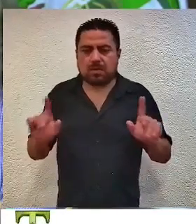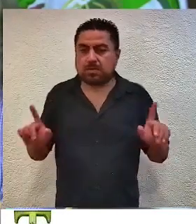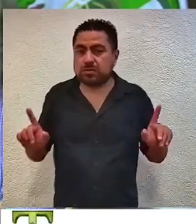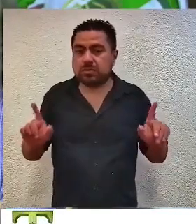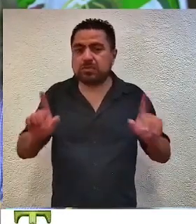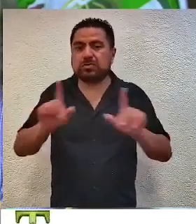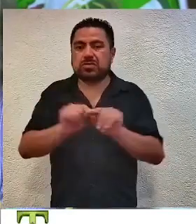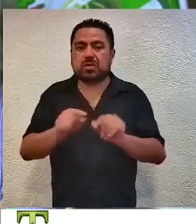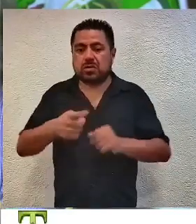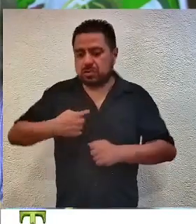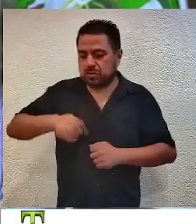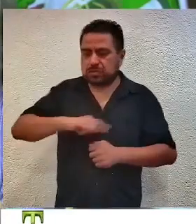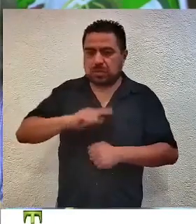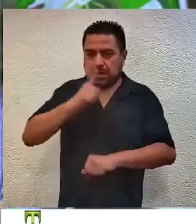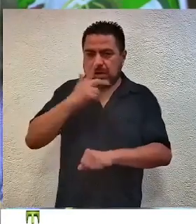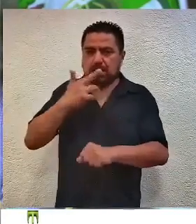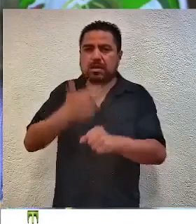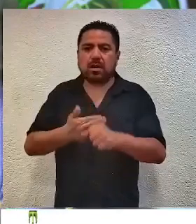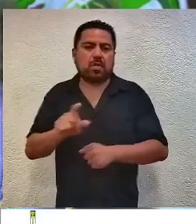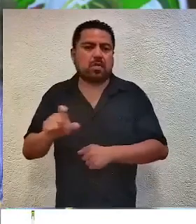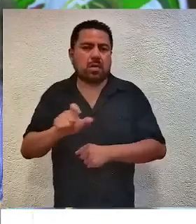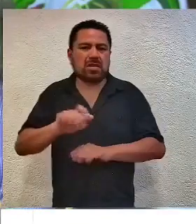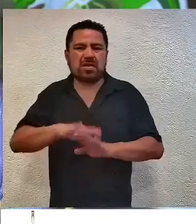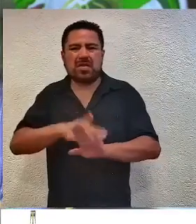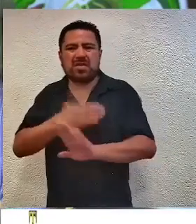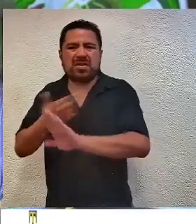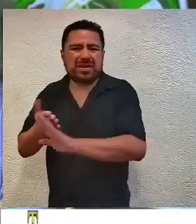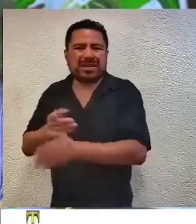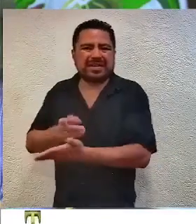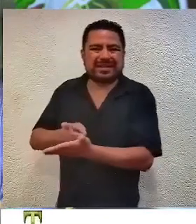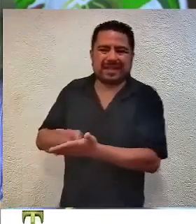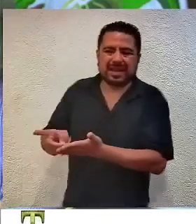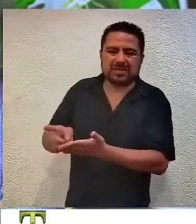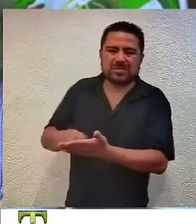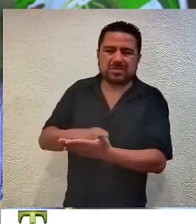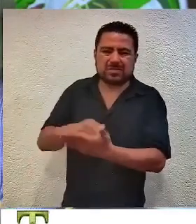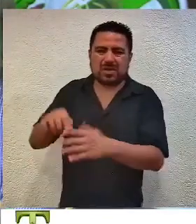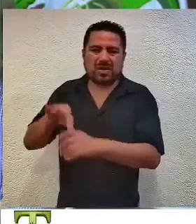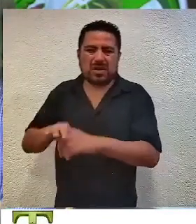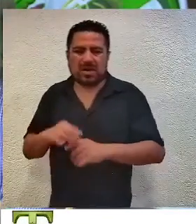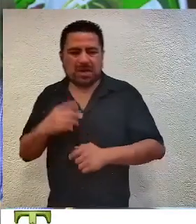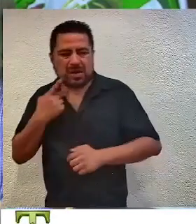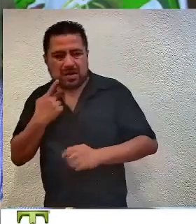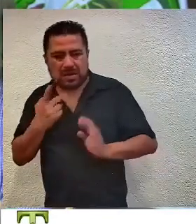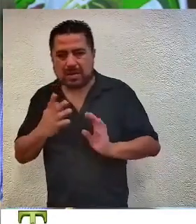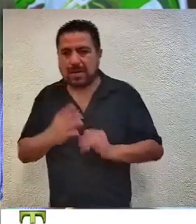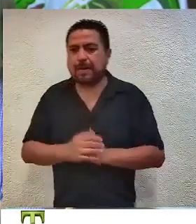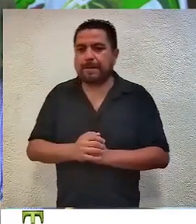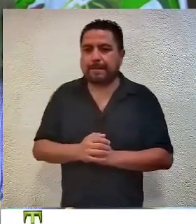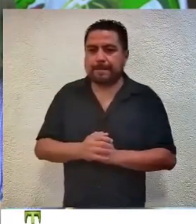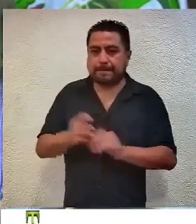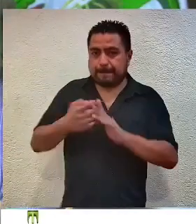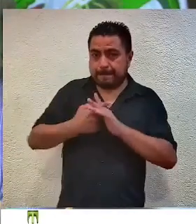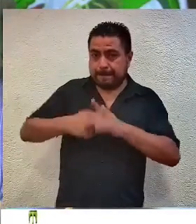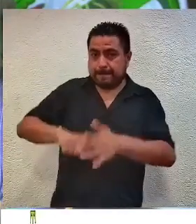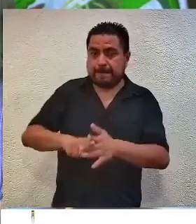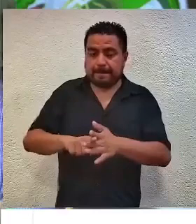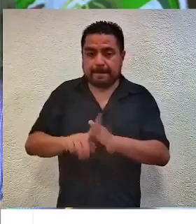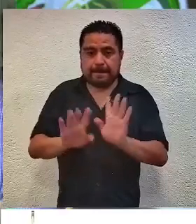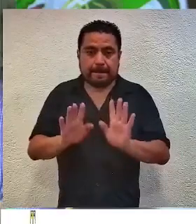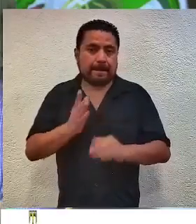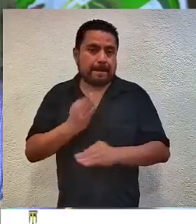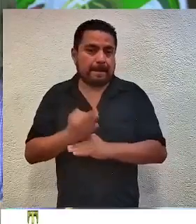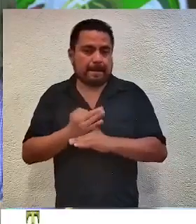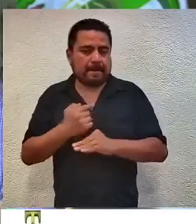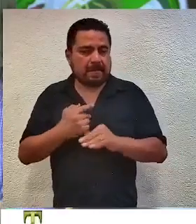nos compete cuando se afectan derechos político-electorales. Y aquí de inicio aparece